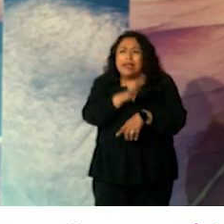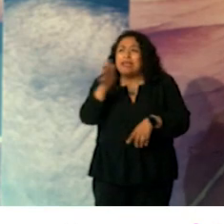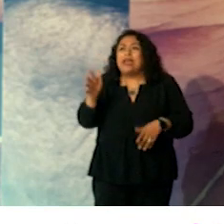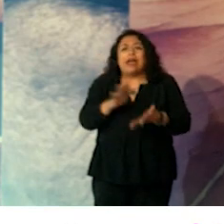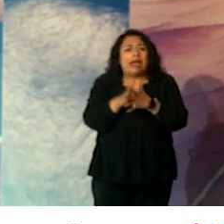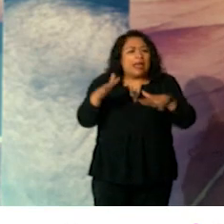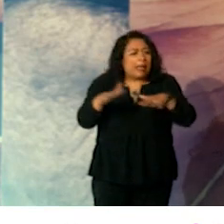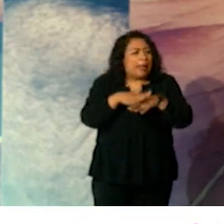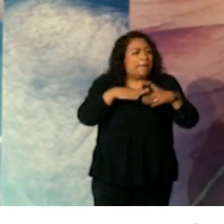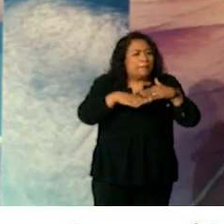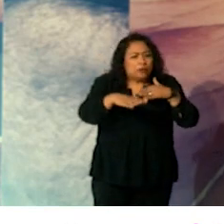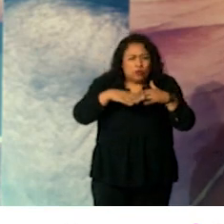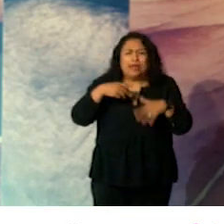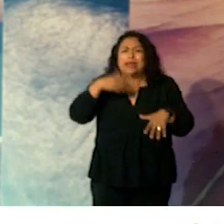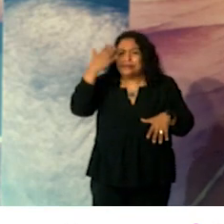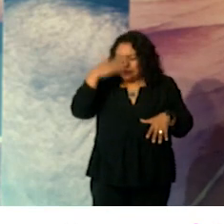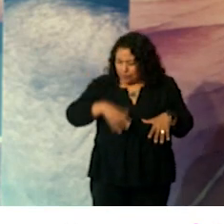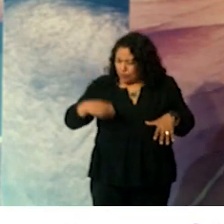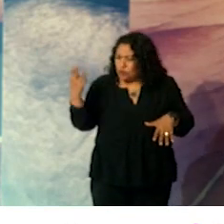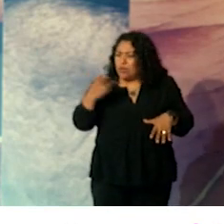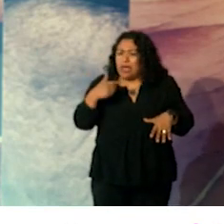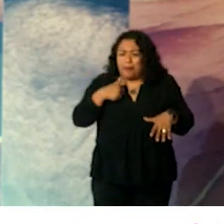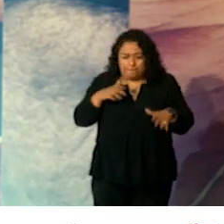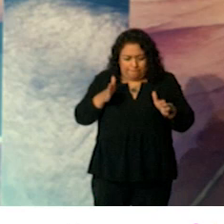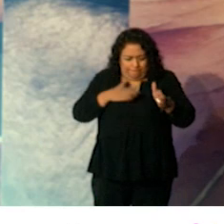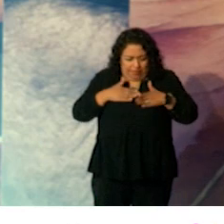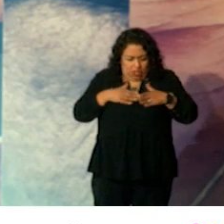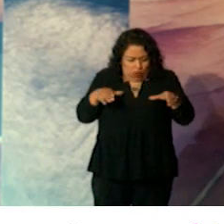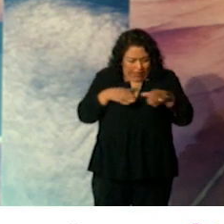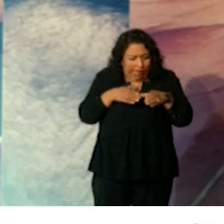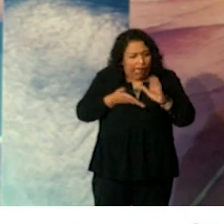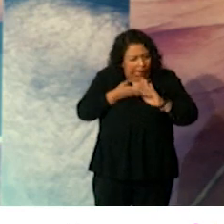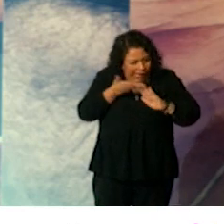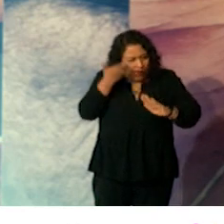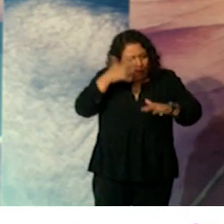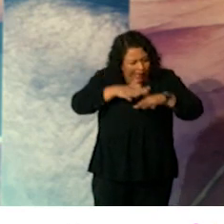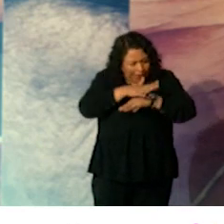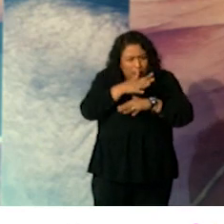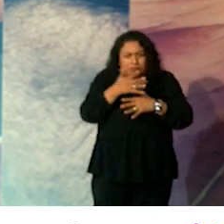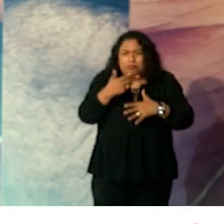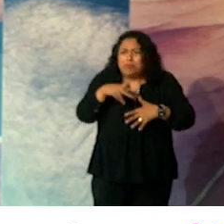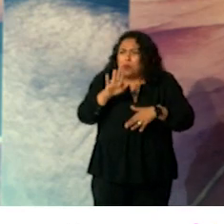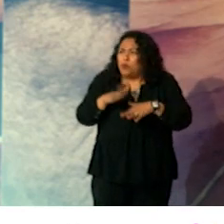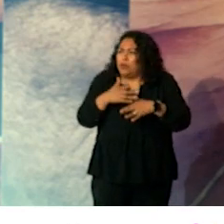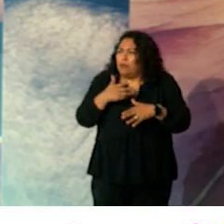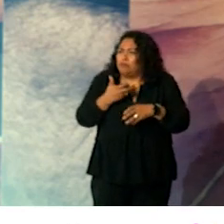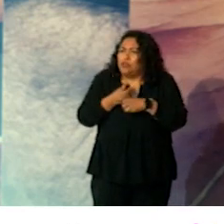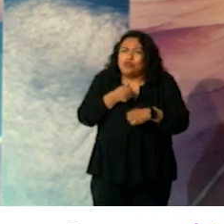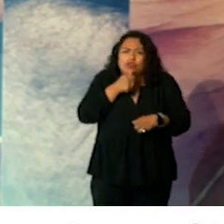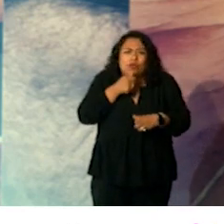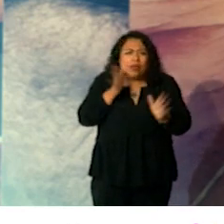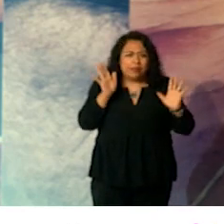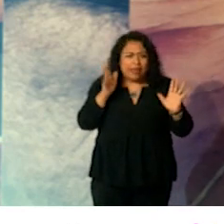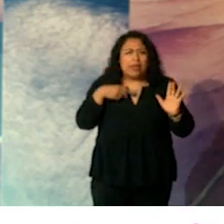de suelos. Sabemos que tenemos que construir desde lo local. ¿Y por qué no lo estamos implementando? Esa es la